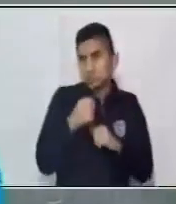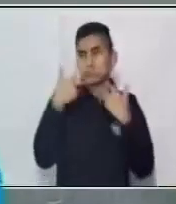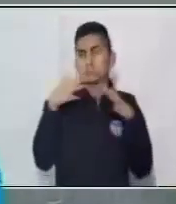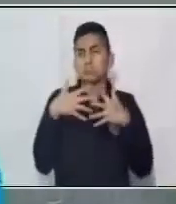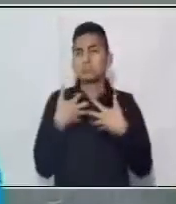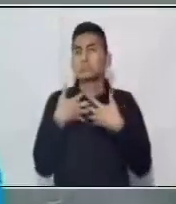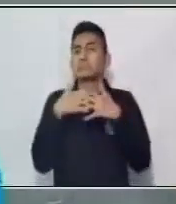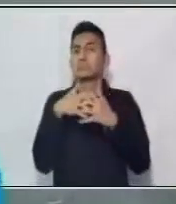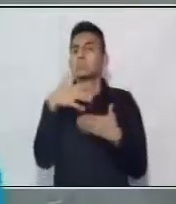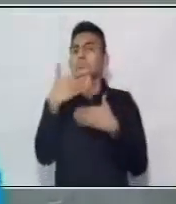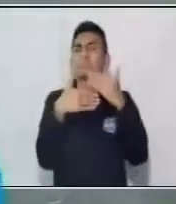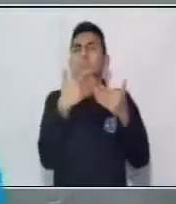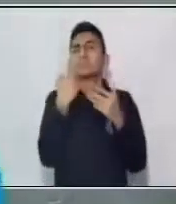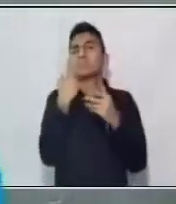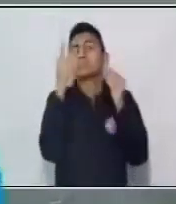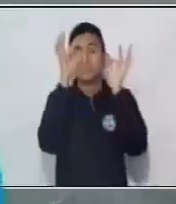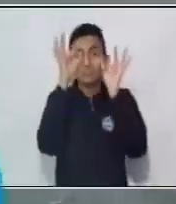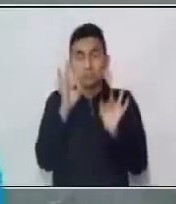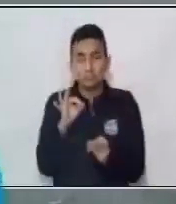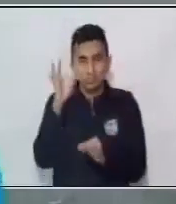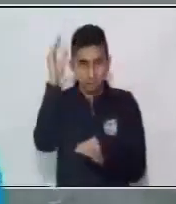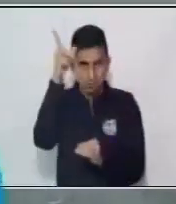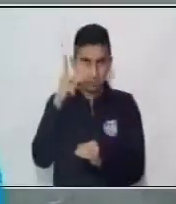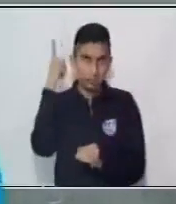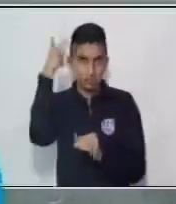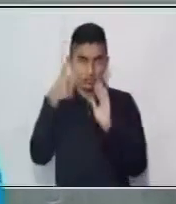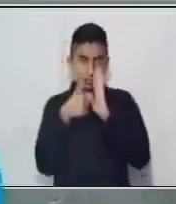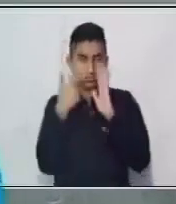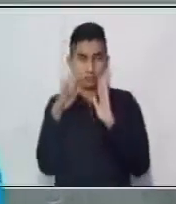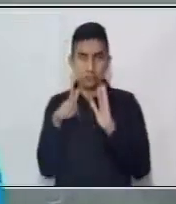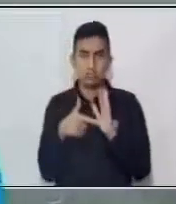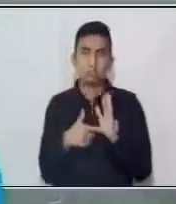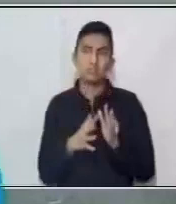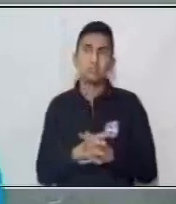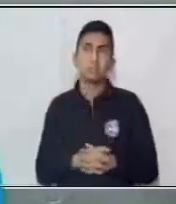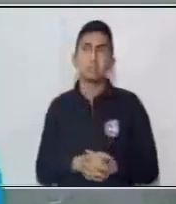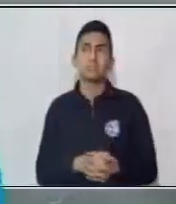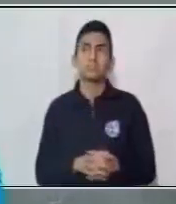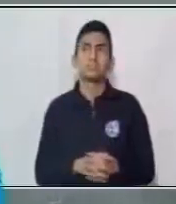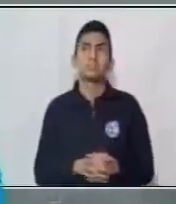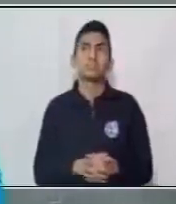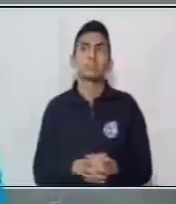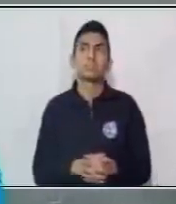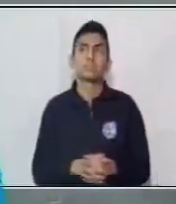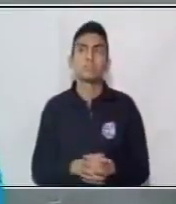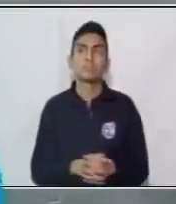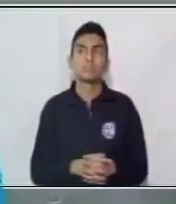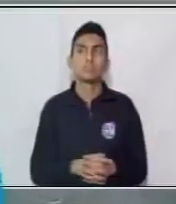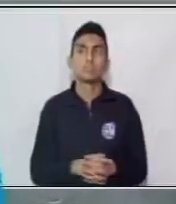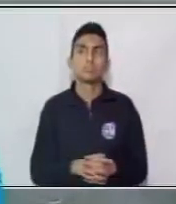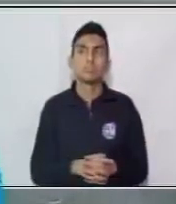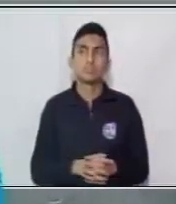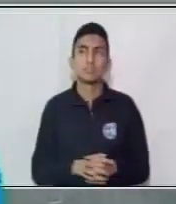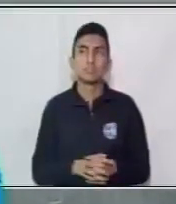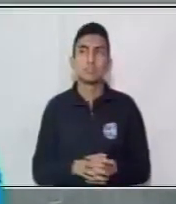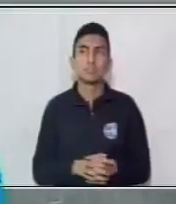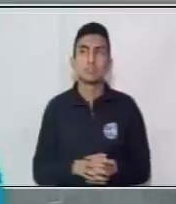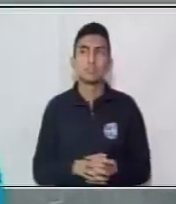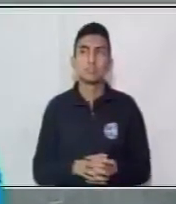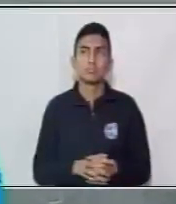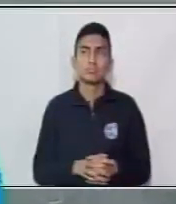desarrollarlos en una forma lógica. Aquí tengo otro ejemplo. Y en el segundo